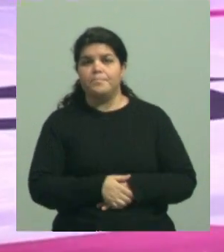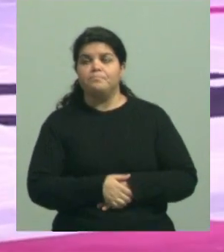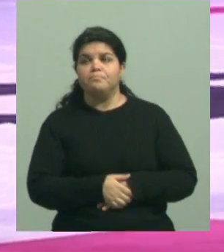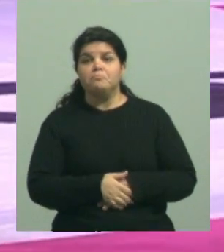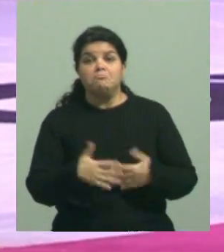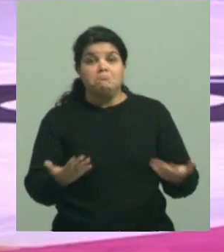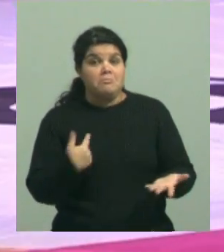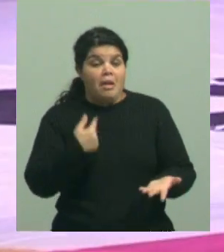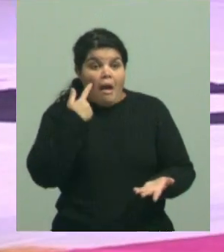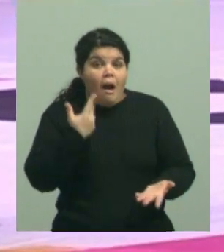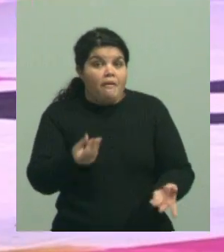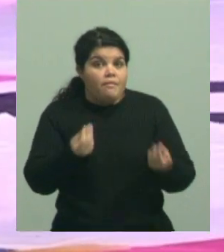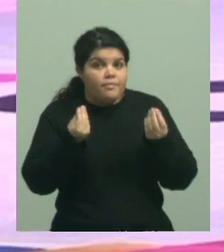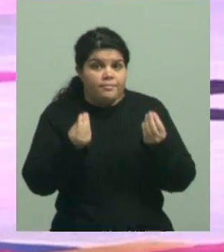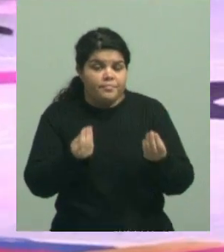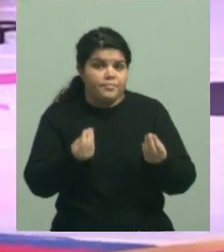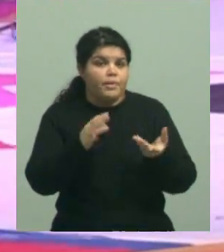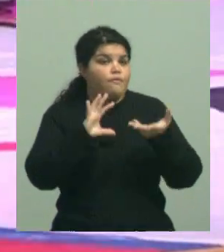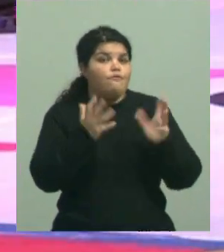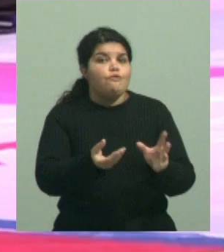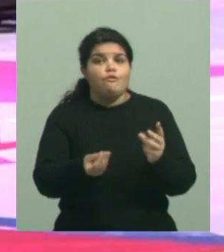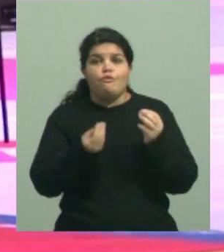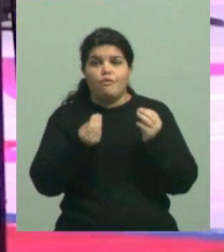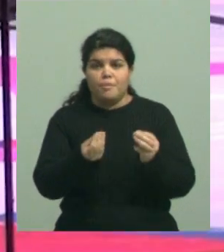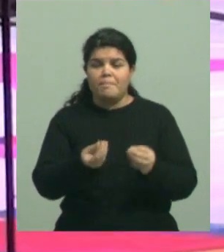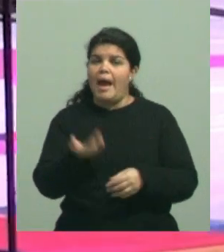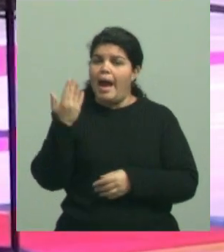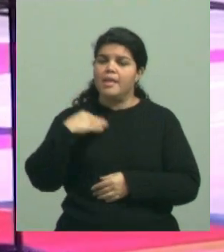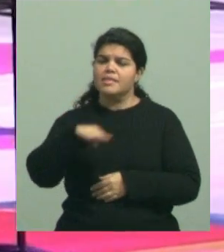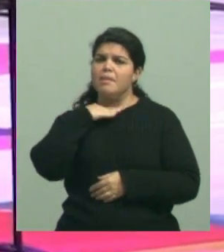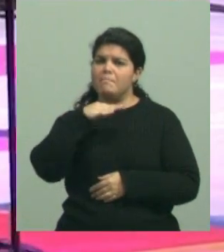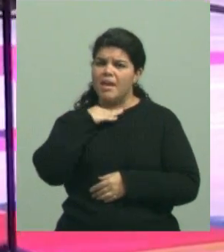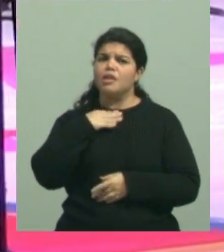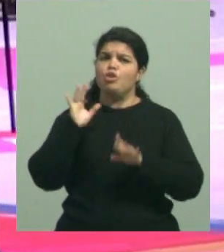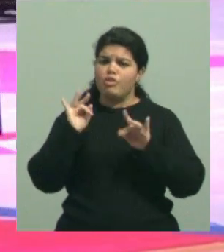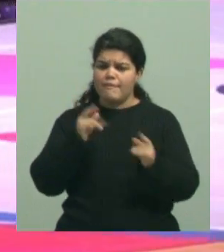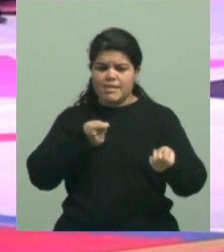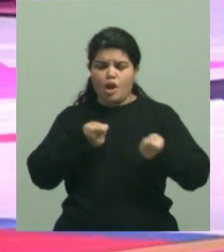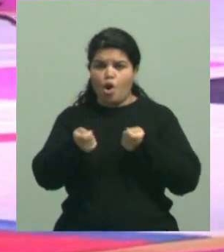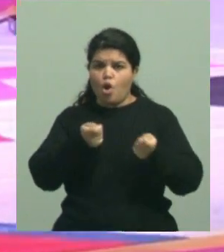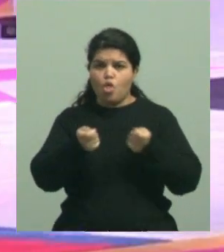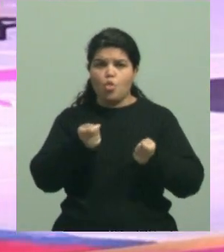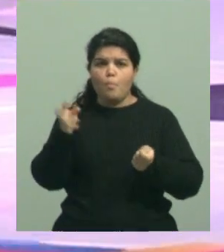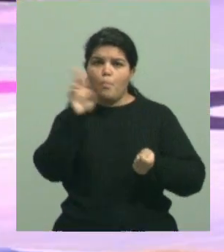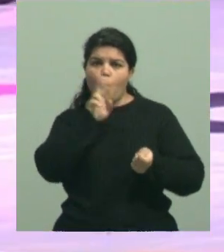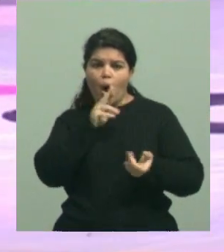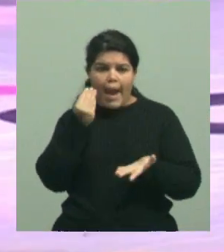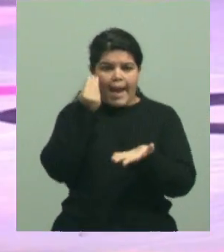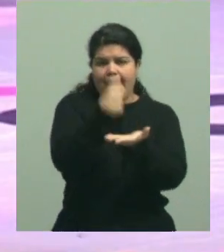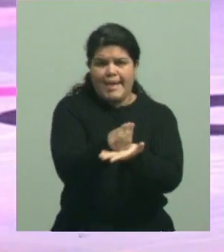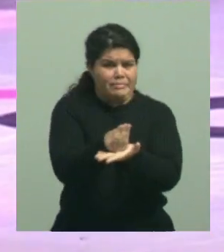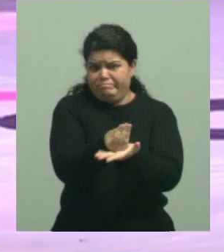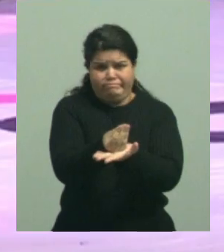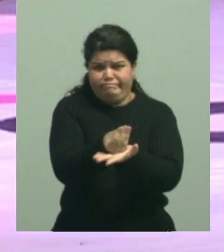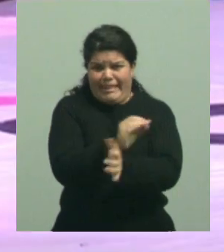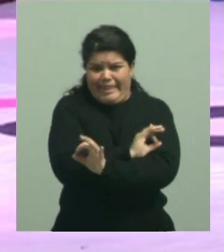un país que le ha costado en su momento ser comandado por mujeres, pero que a la vez